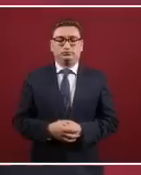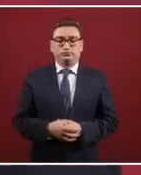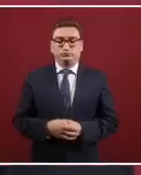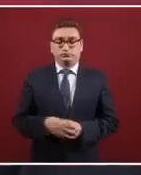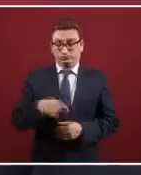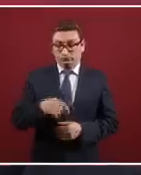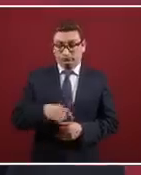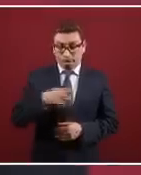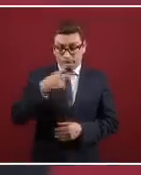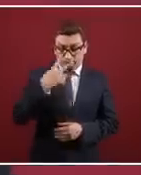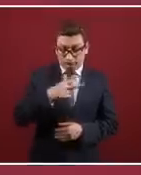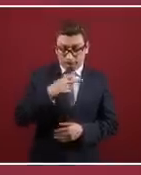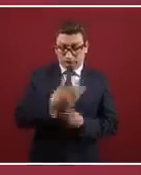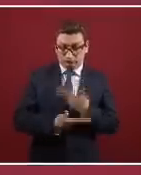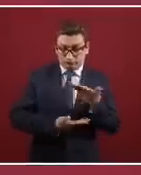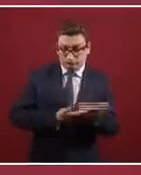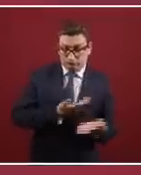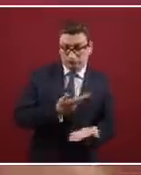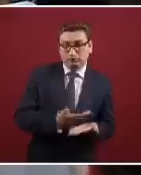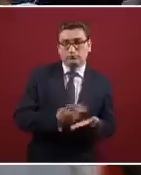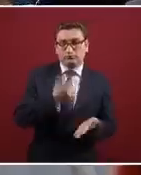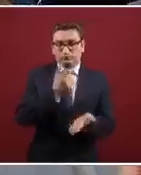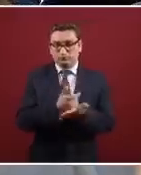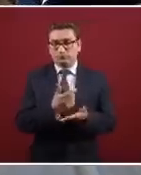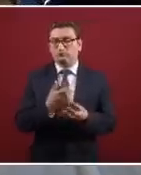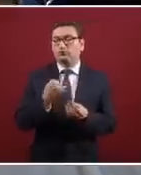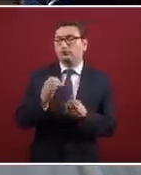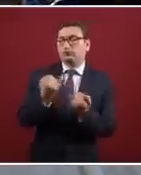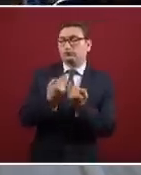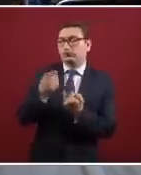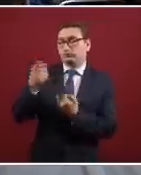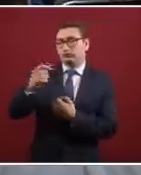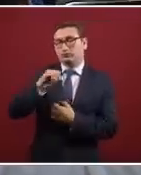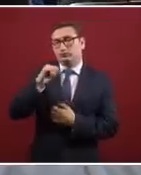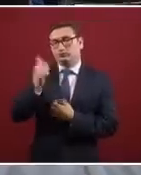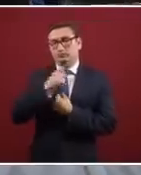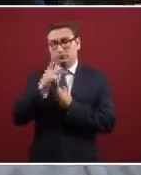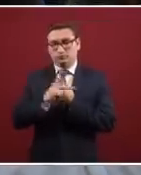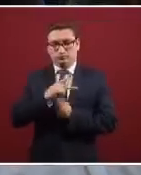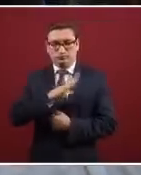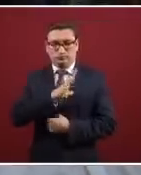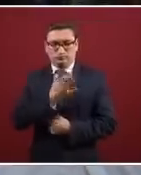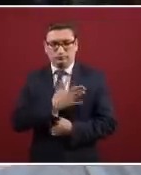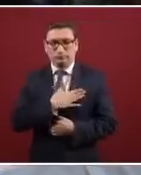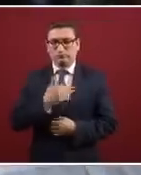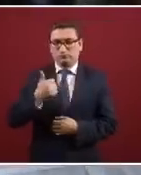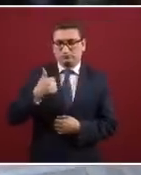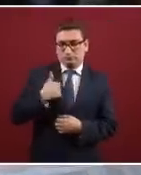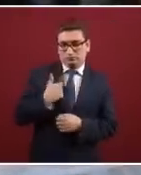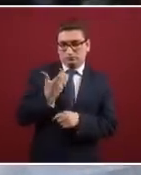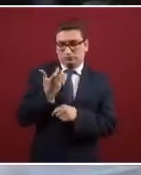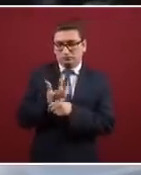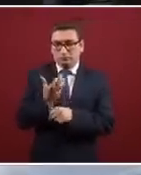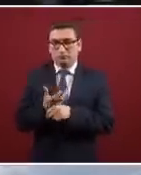en México, en España, en Canadá, en Estados Unidos.